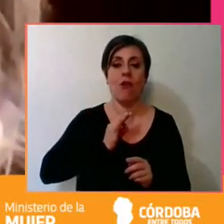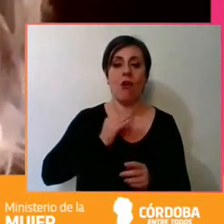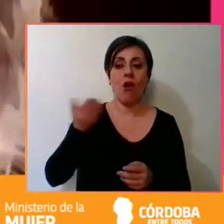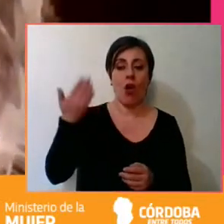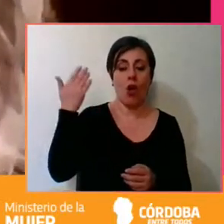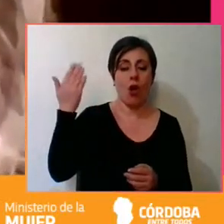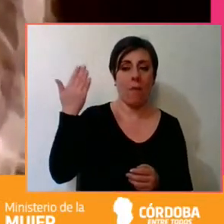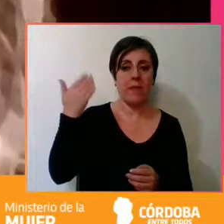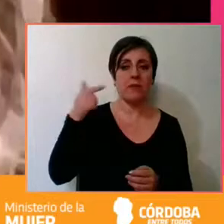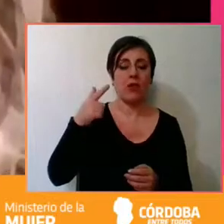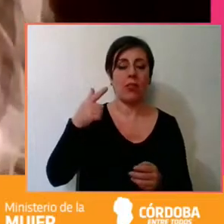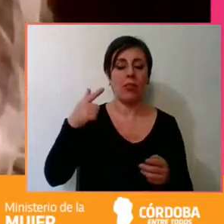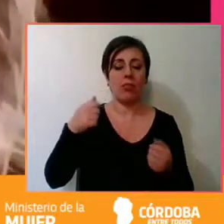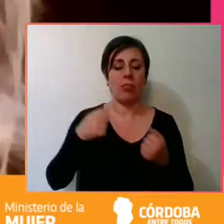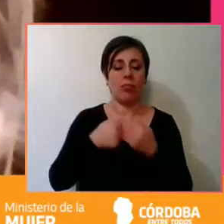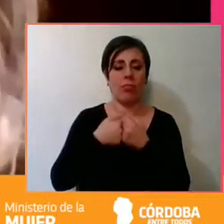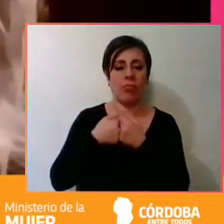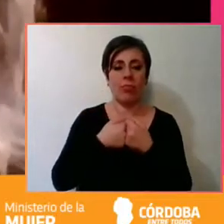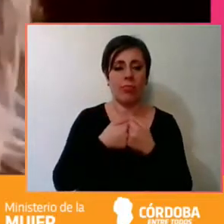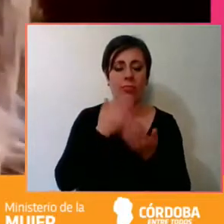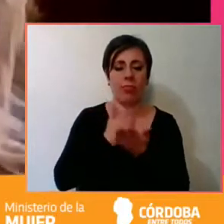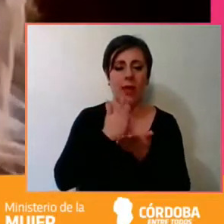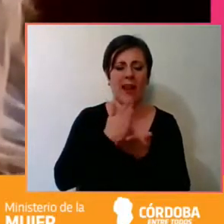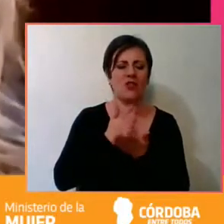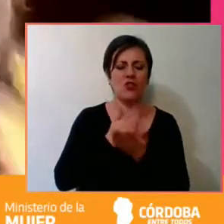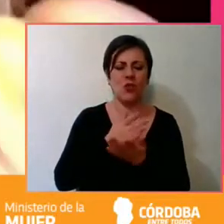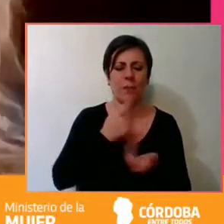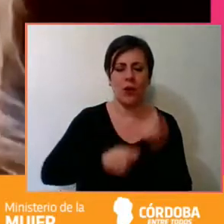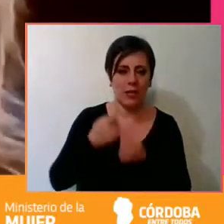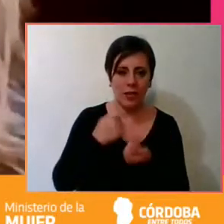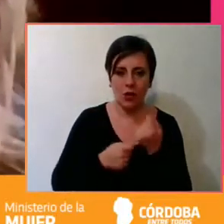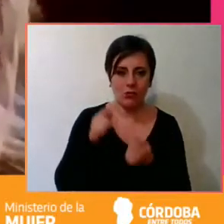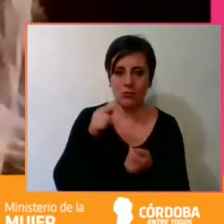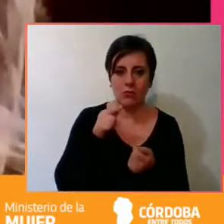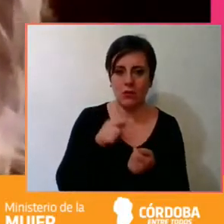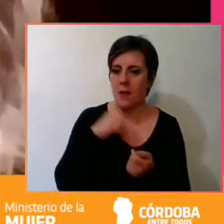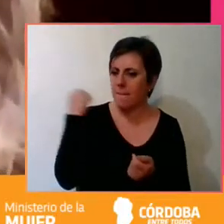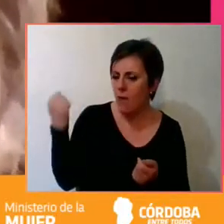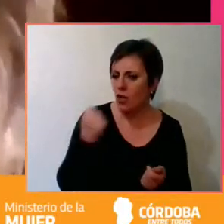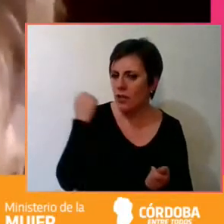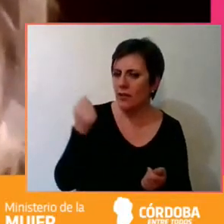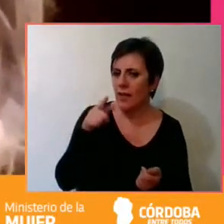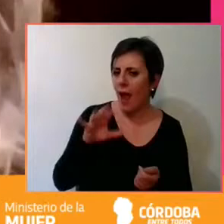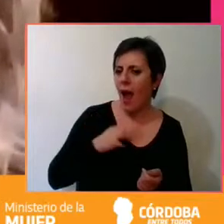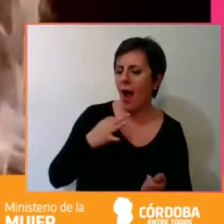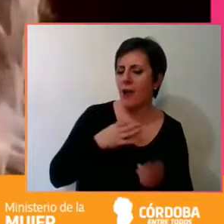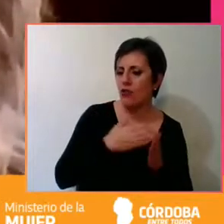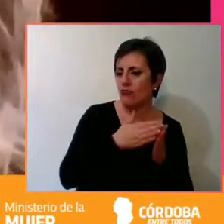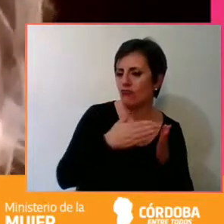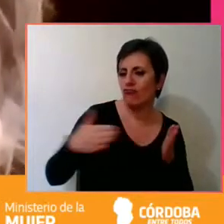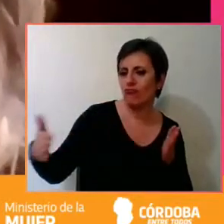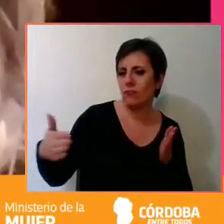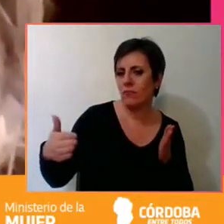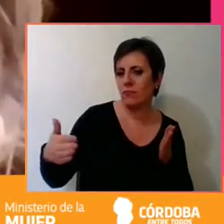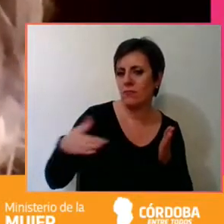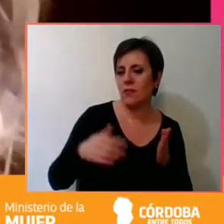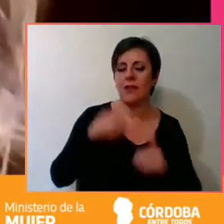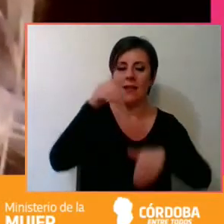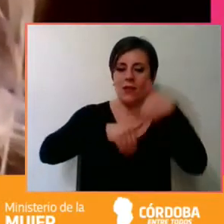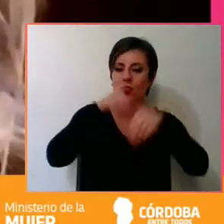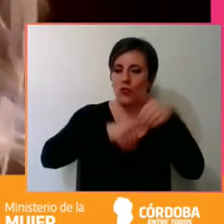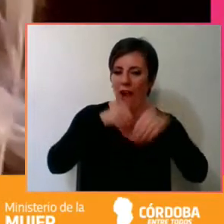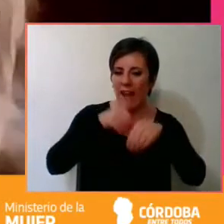esto es muy importante porque es en estos años donde se está dando todo el tema de los sufragismos